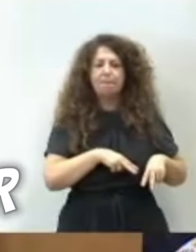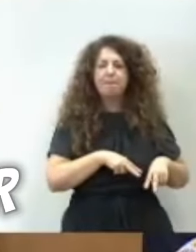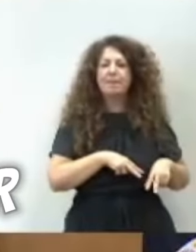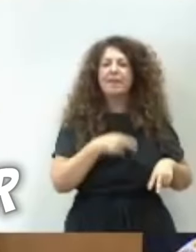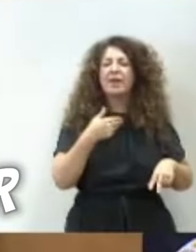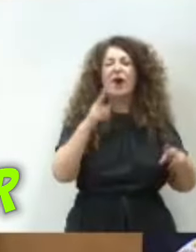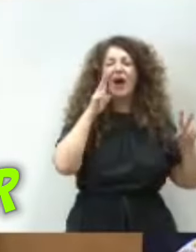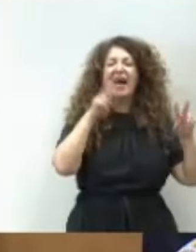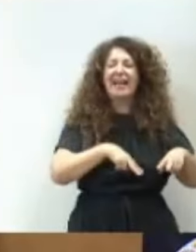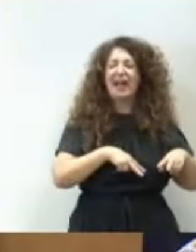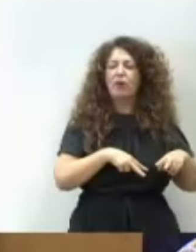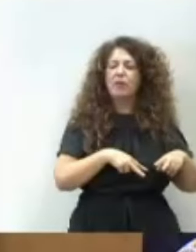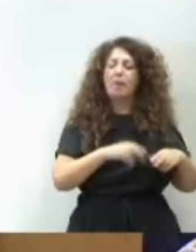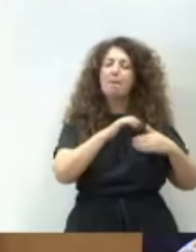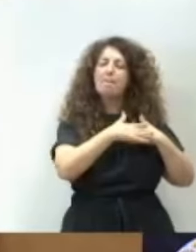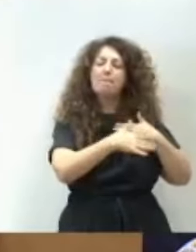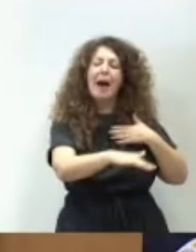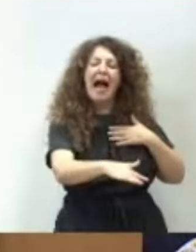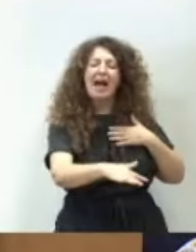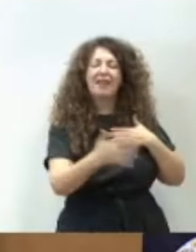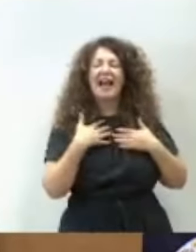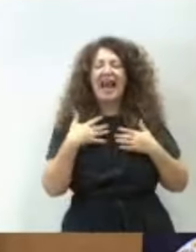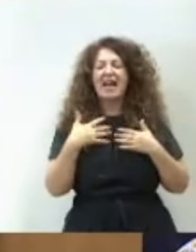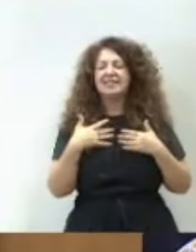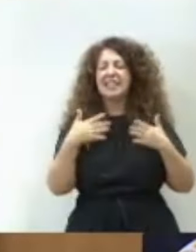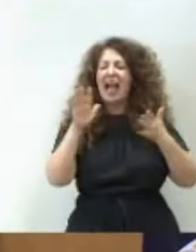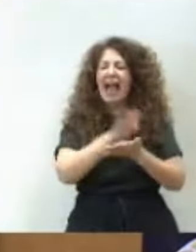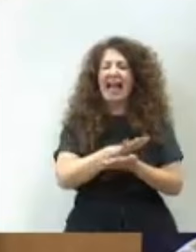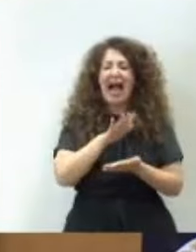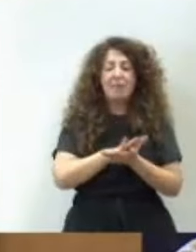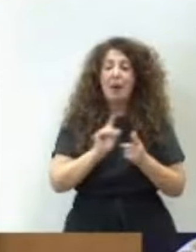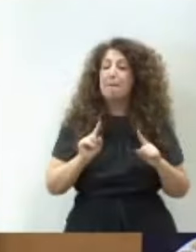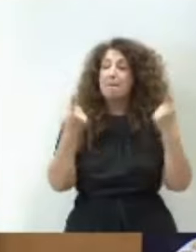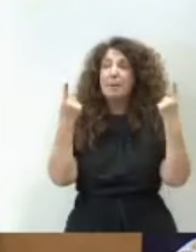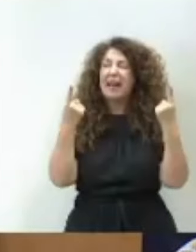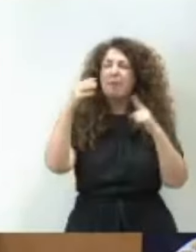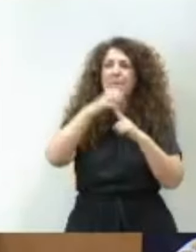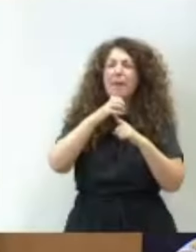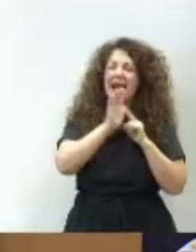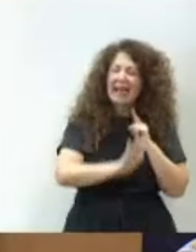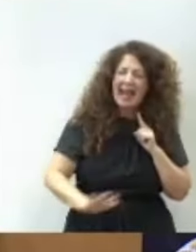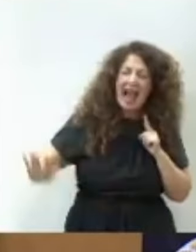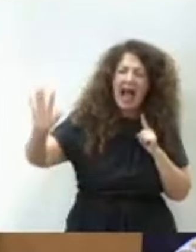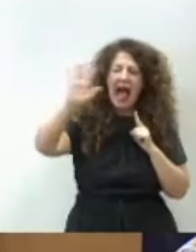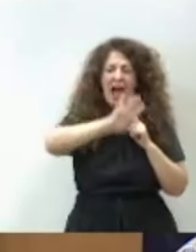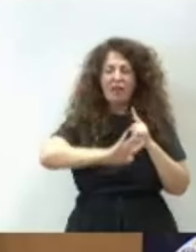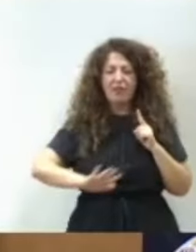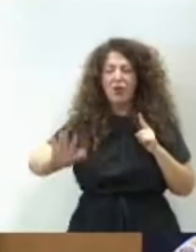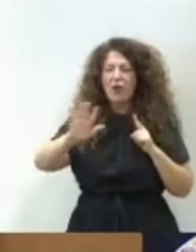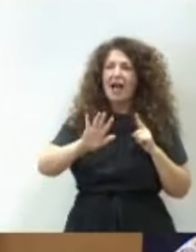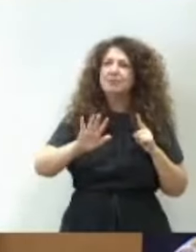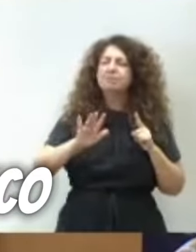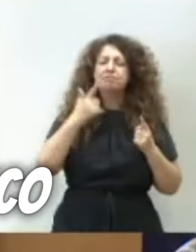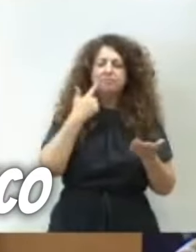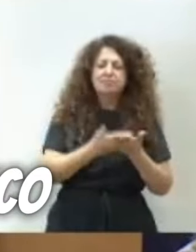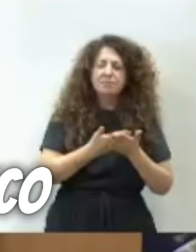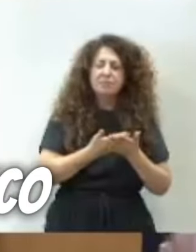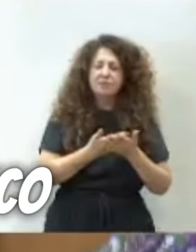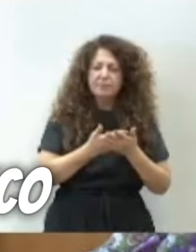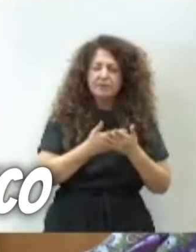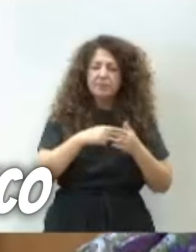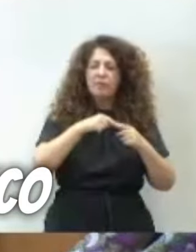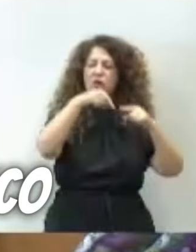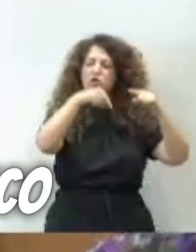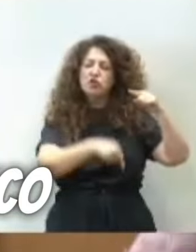ese reconocimiento del Mar de las Calmas como el primer parque nacional de España que representa un ecosistema marino